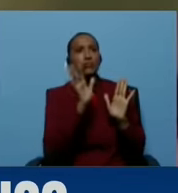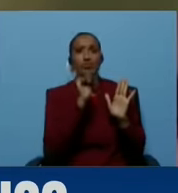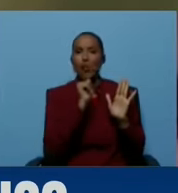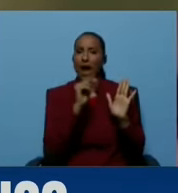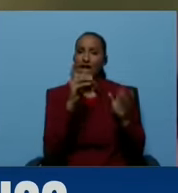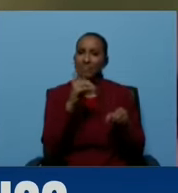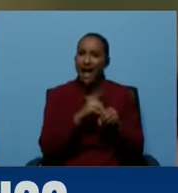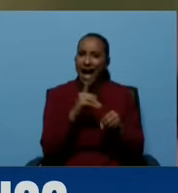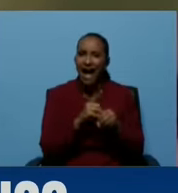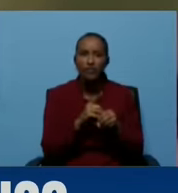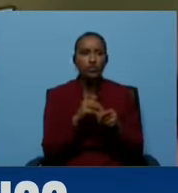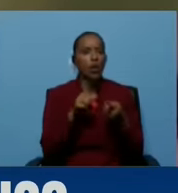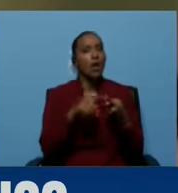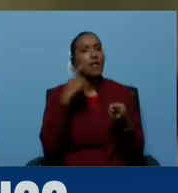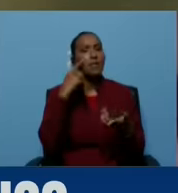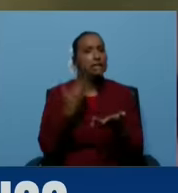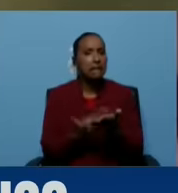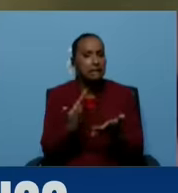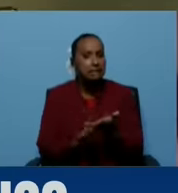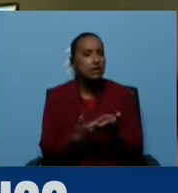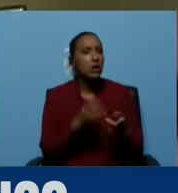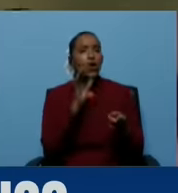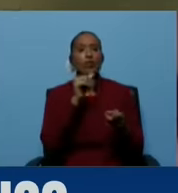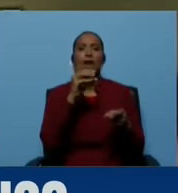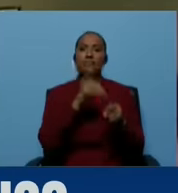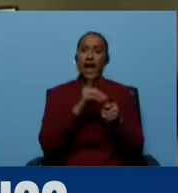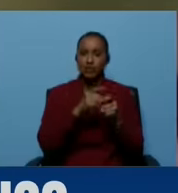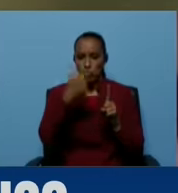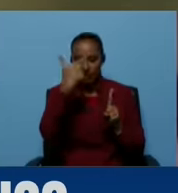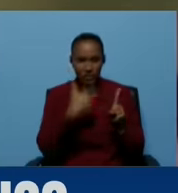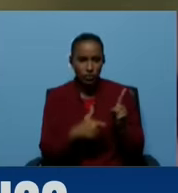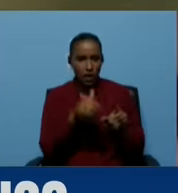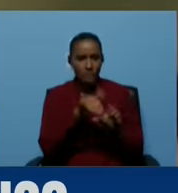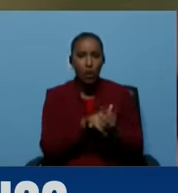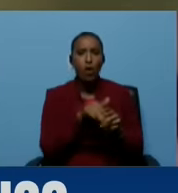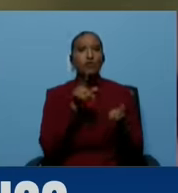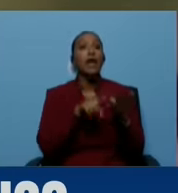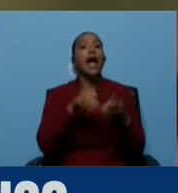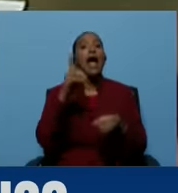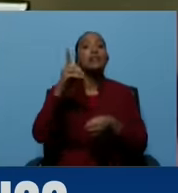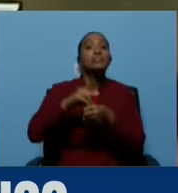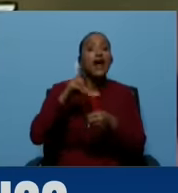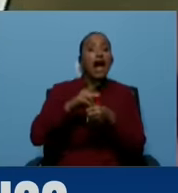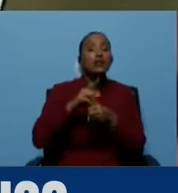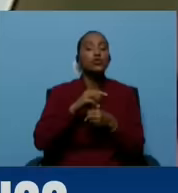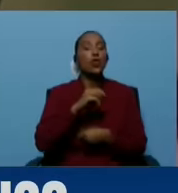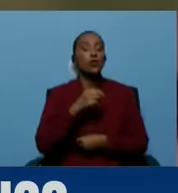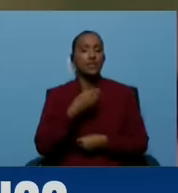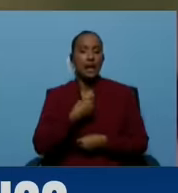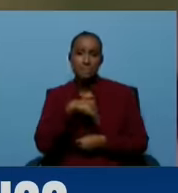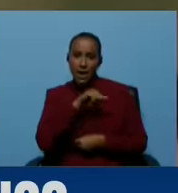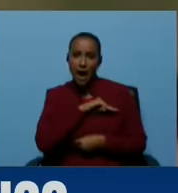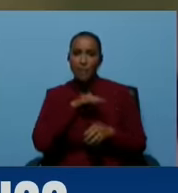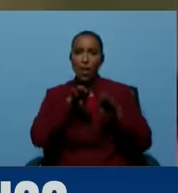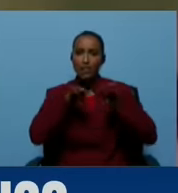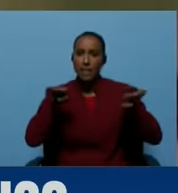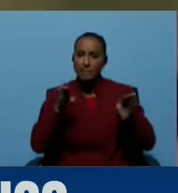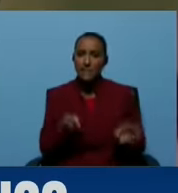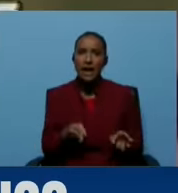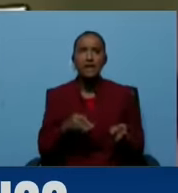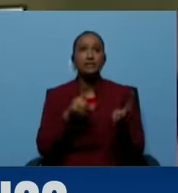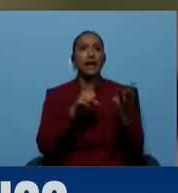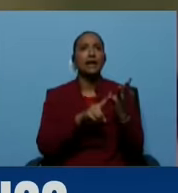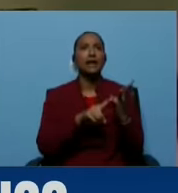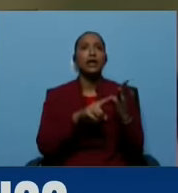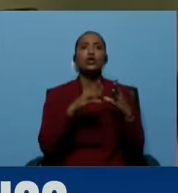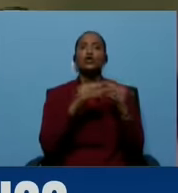los testigos de los partidos, sin datos de miembros de mesa, testigos y operador de máquina, acta de inicio igualito,